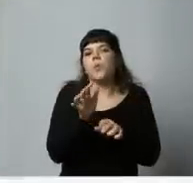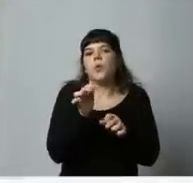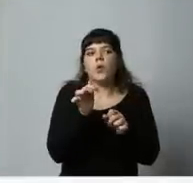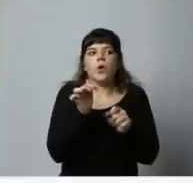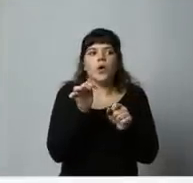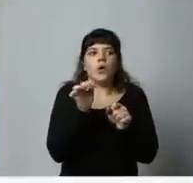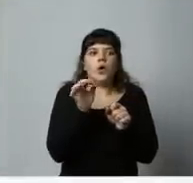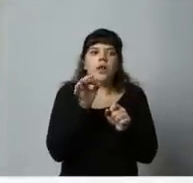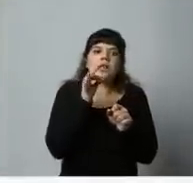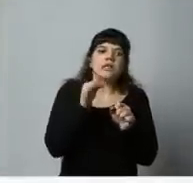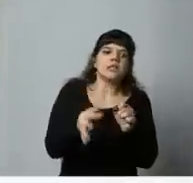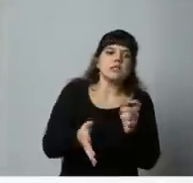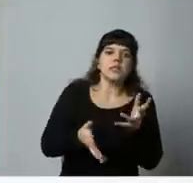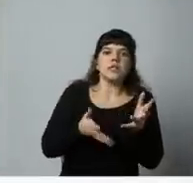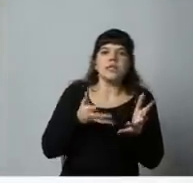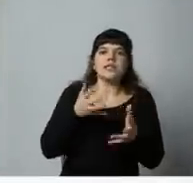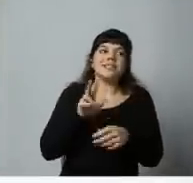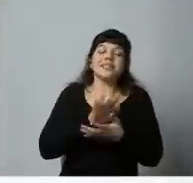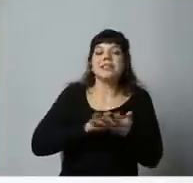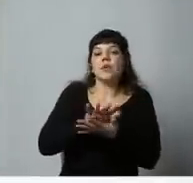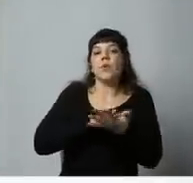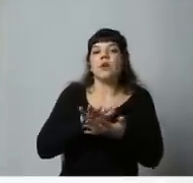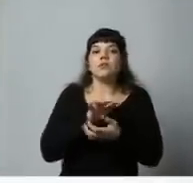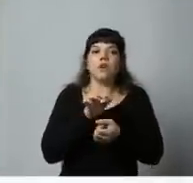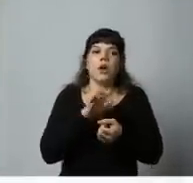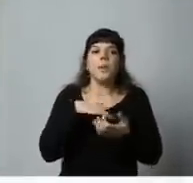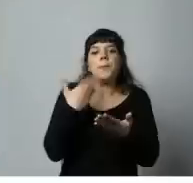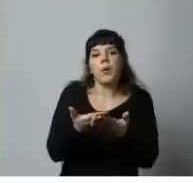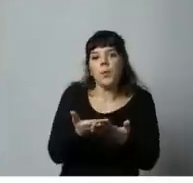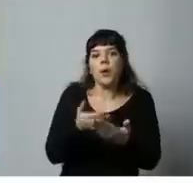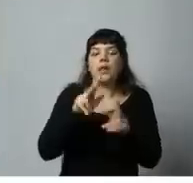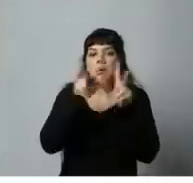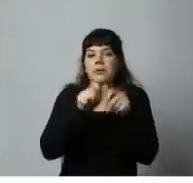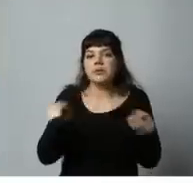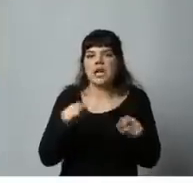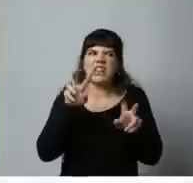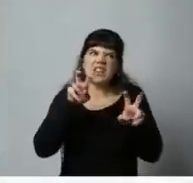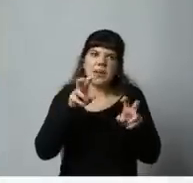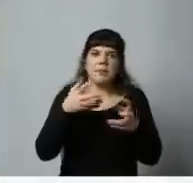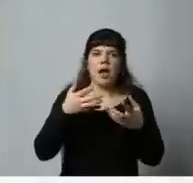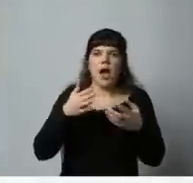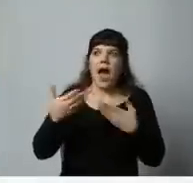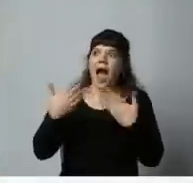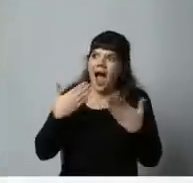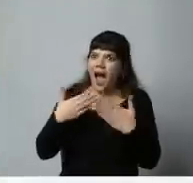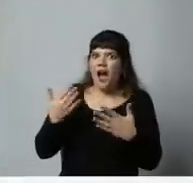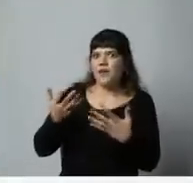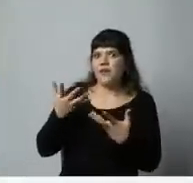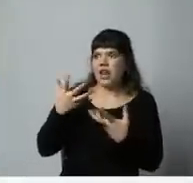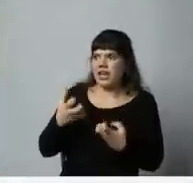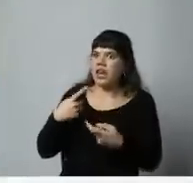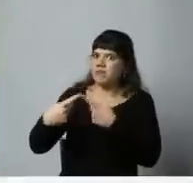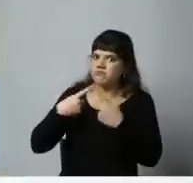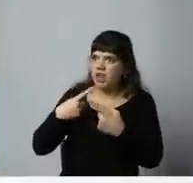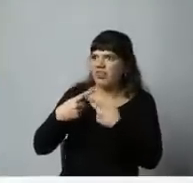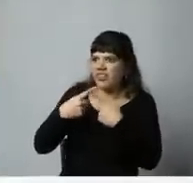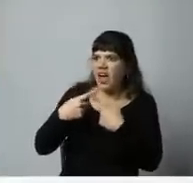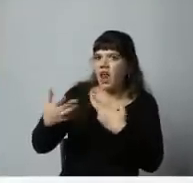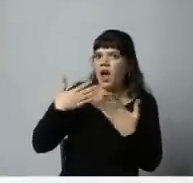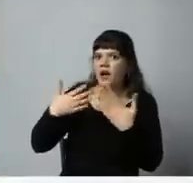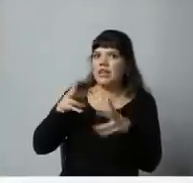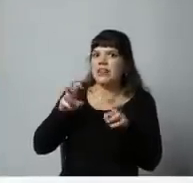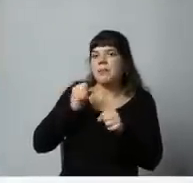algún grado de contemplación de propuestas del pnt desde el punto de vista de convocar un diálogo nacional por el trabajo bajo un